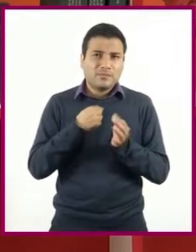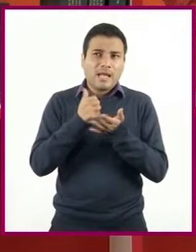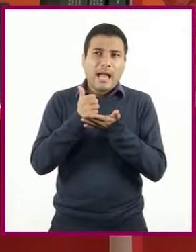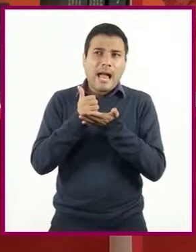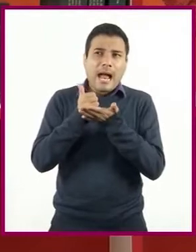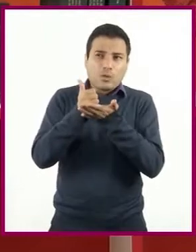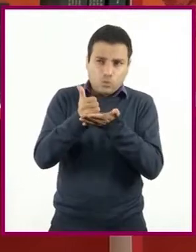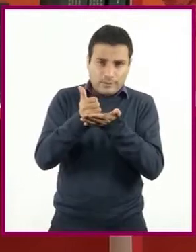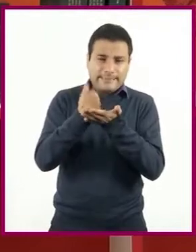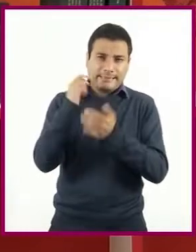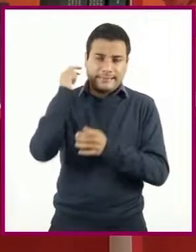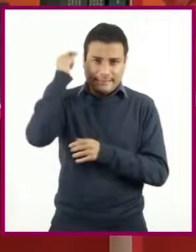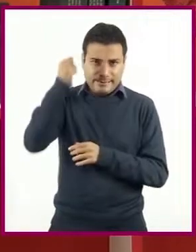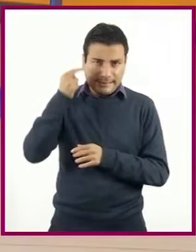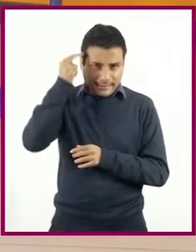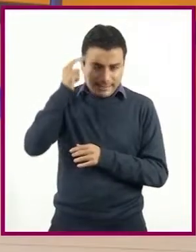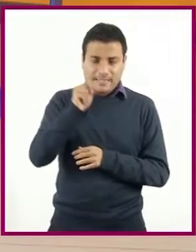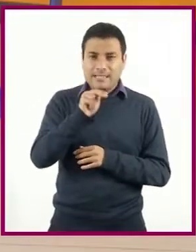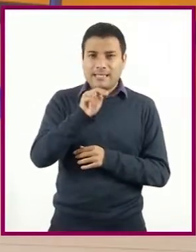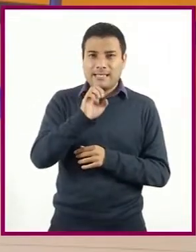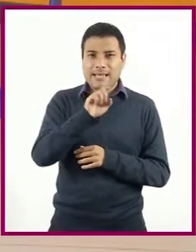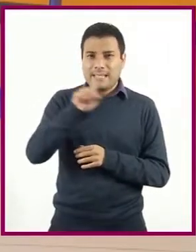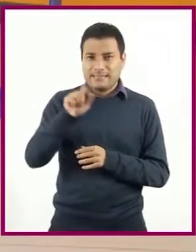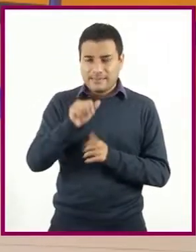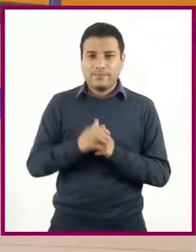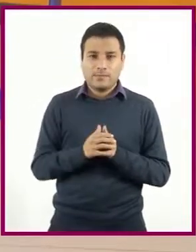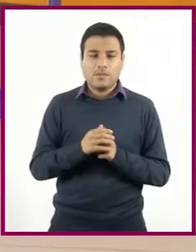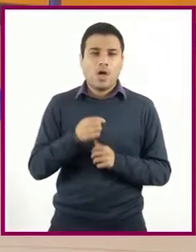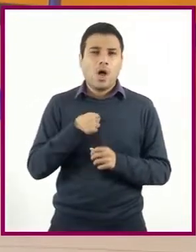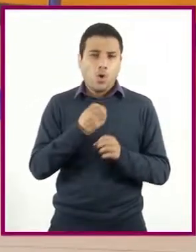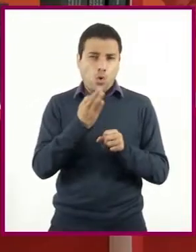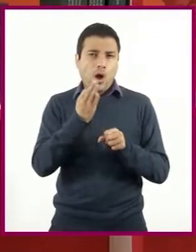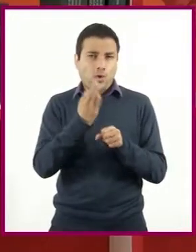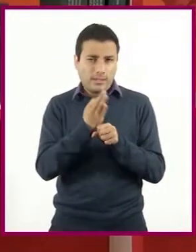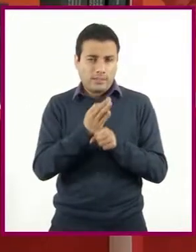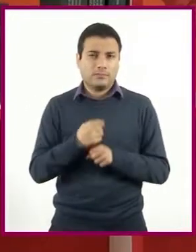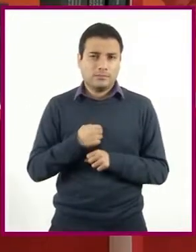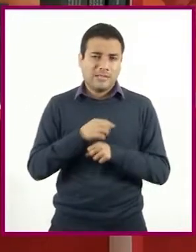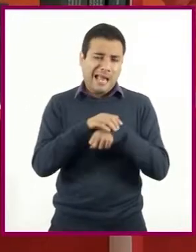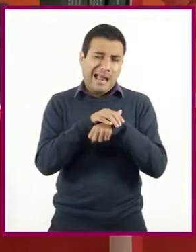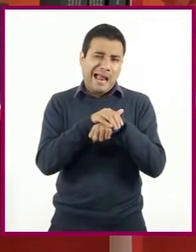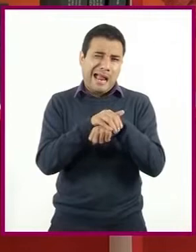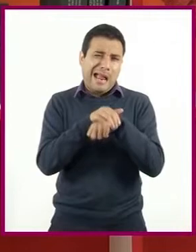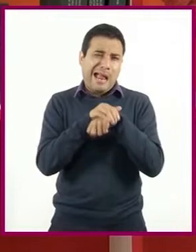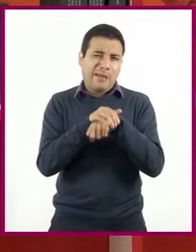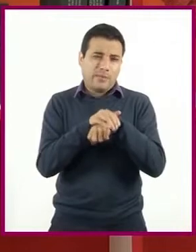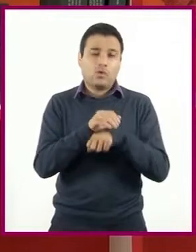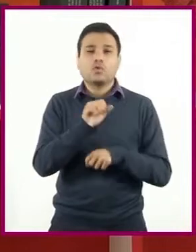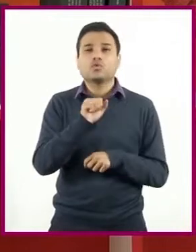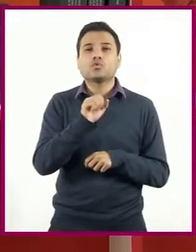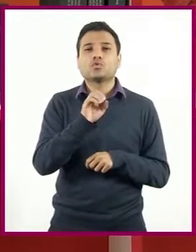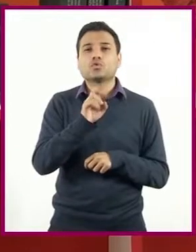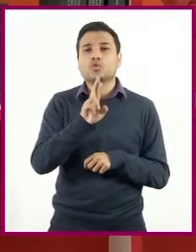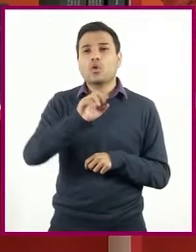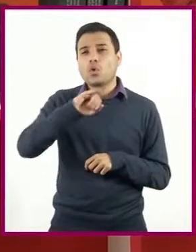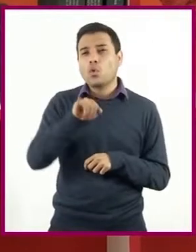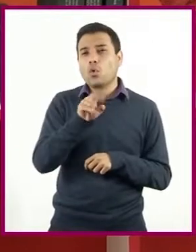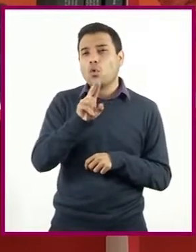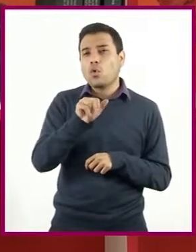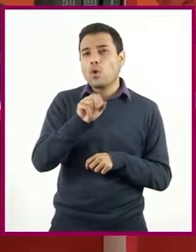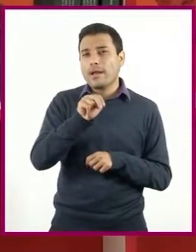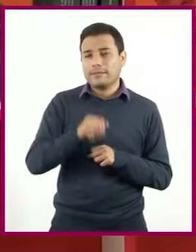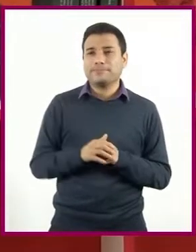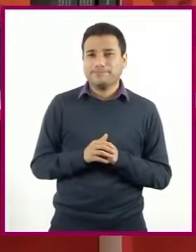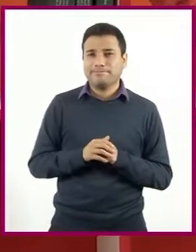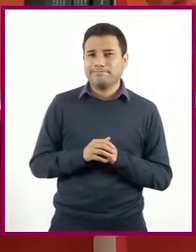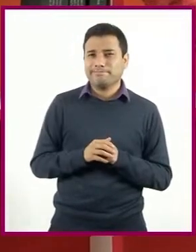emperador Nezahualcóyotl, pero no, yo soy mensajero y amigo íntimo de Sor Juana Inés de la Cruz, la décima